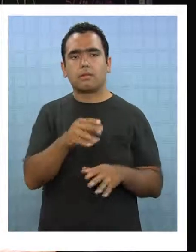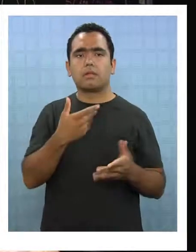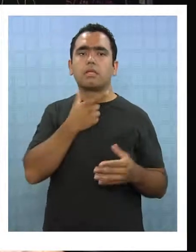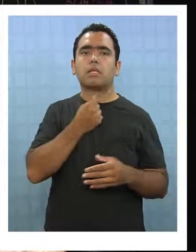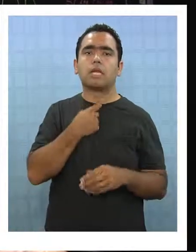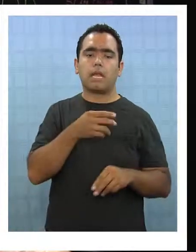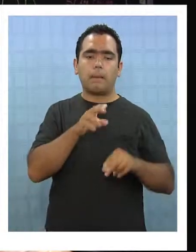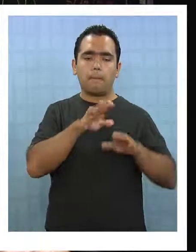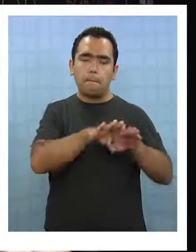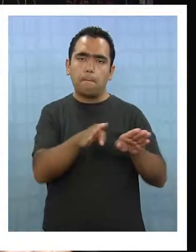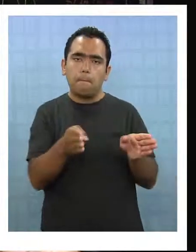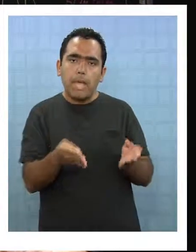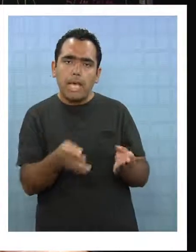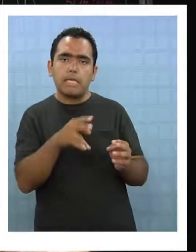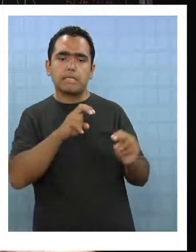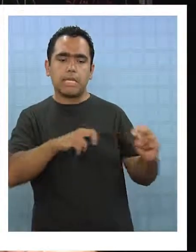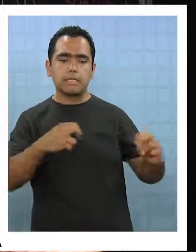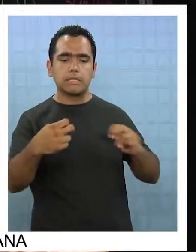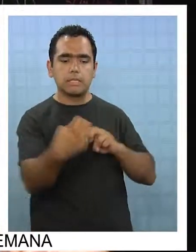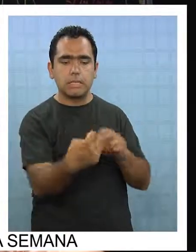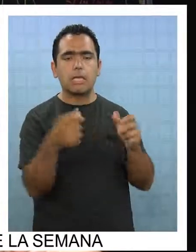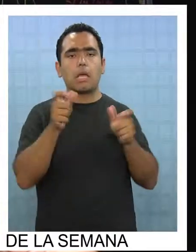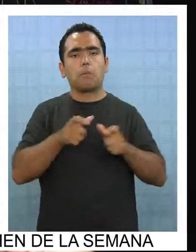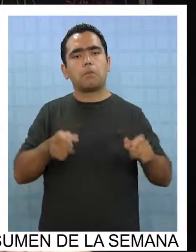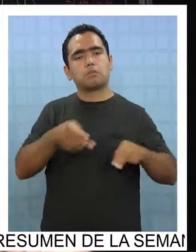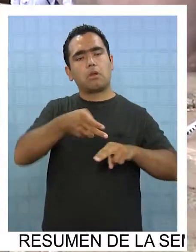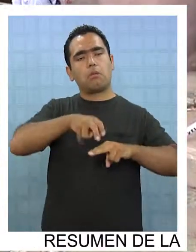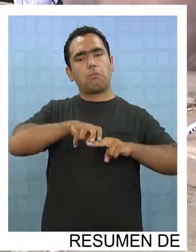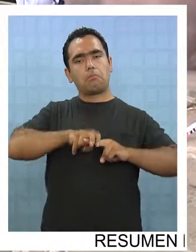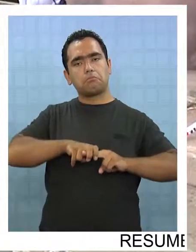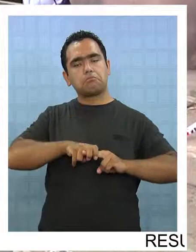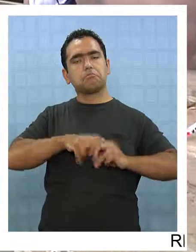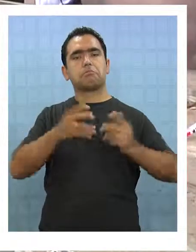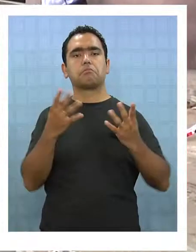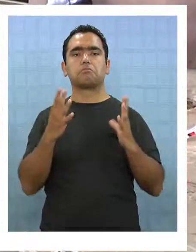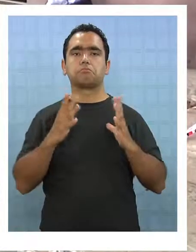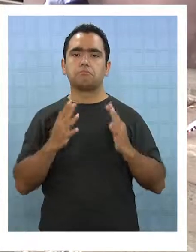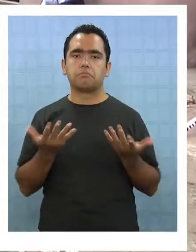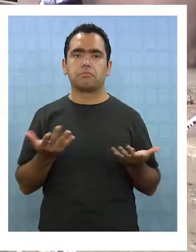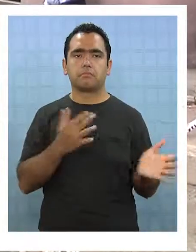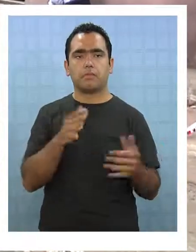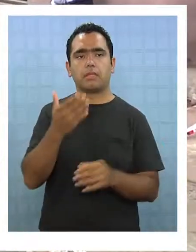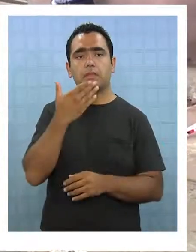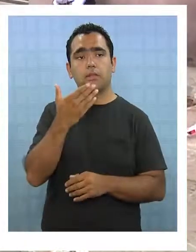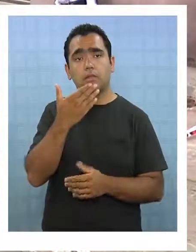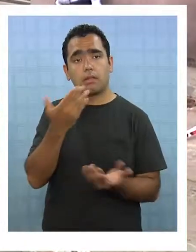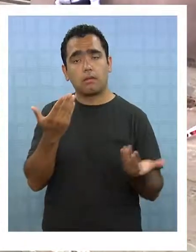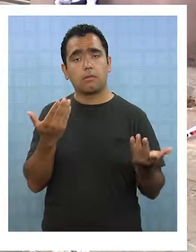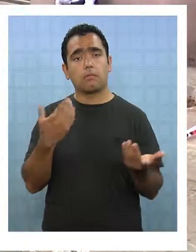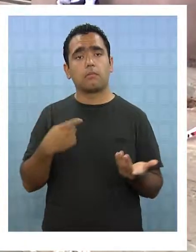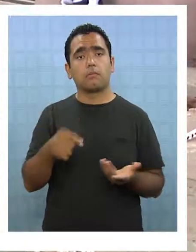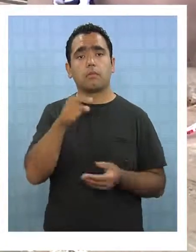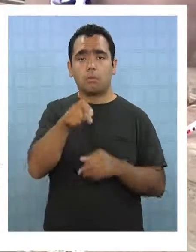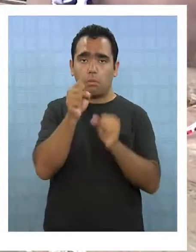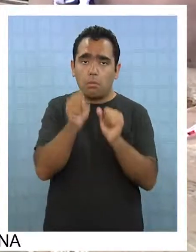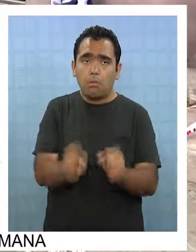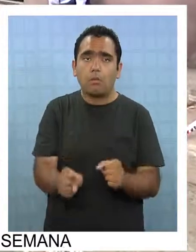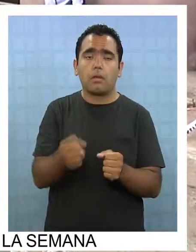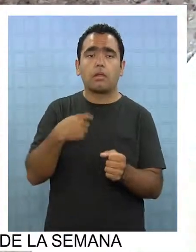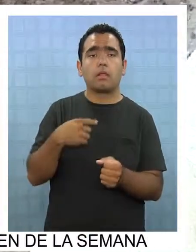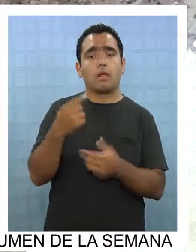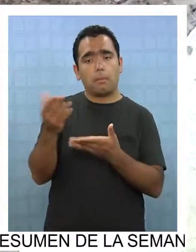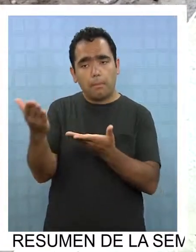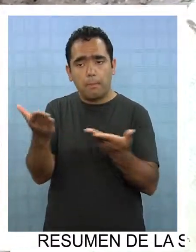poner unas mesitas, una silla para que la gente igual pueda disfrutar y sentarse. Y lo mismo para que haya más confección y puedan estar acá,